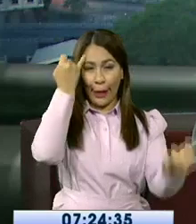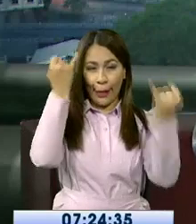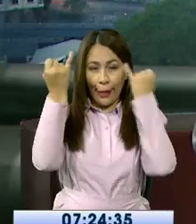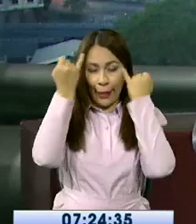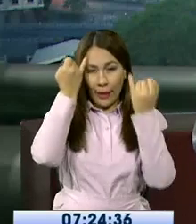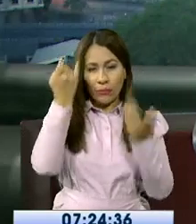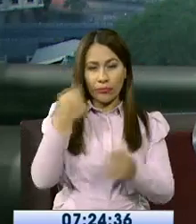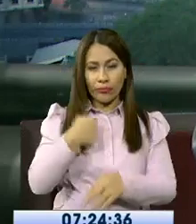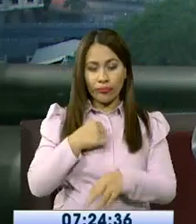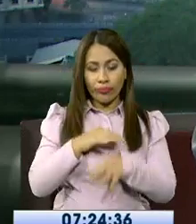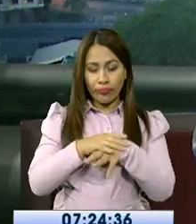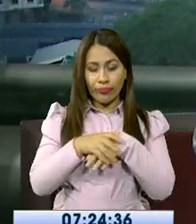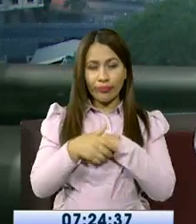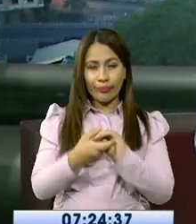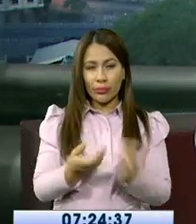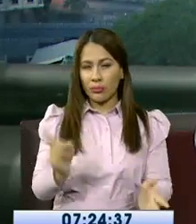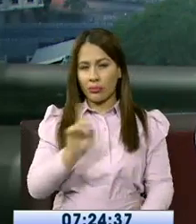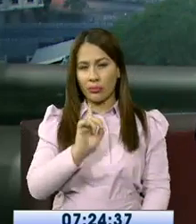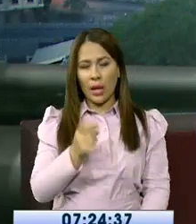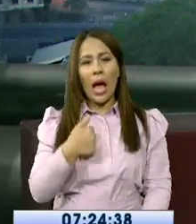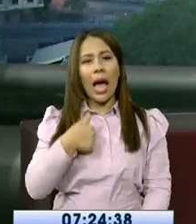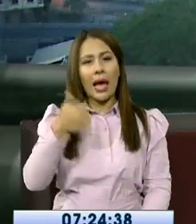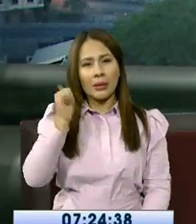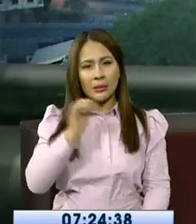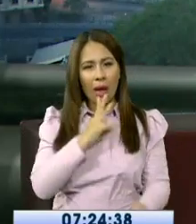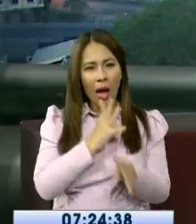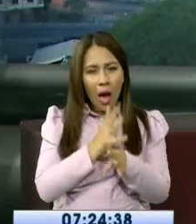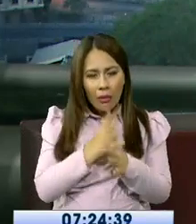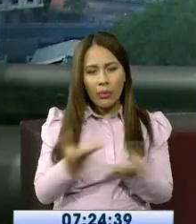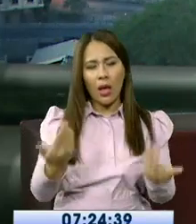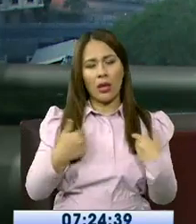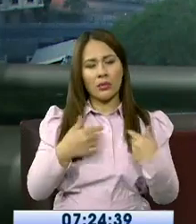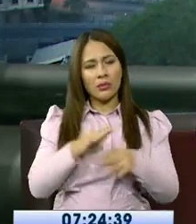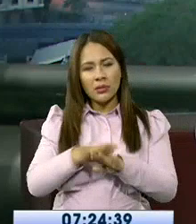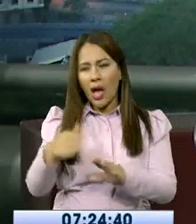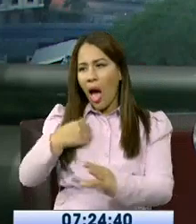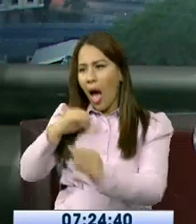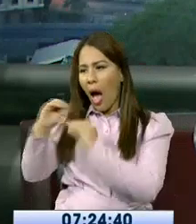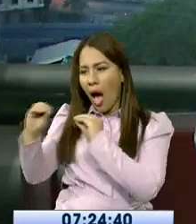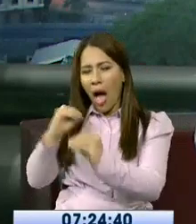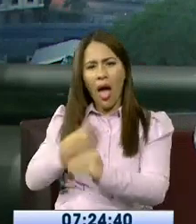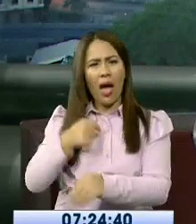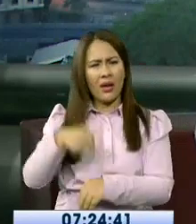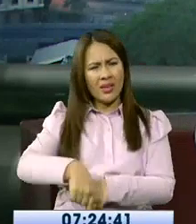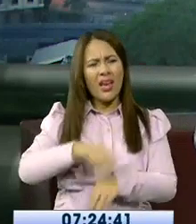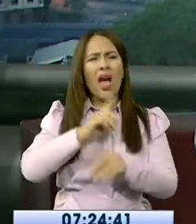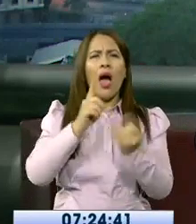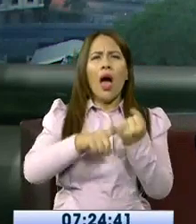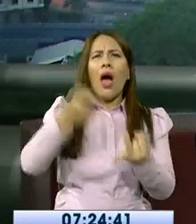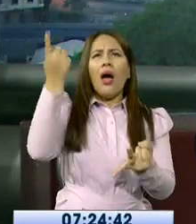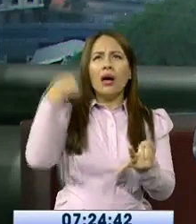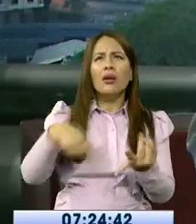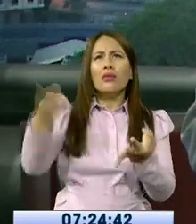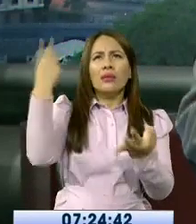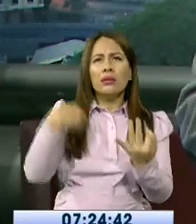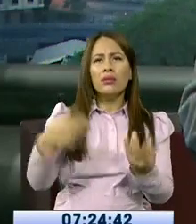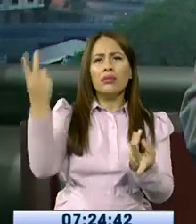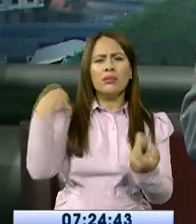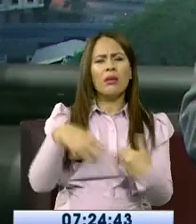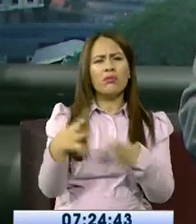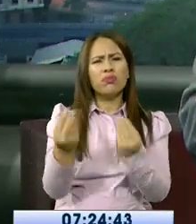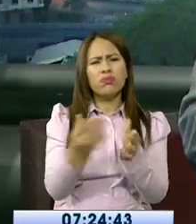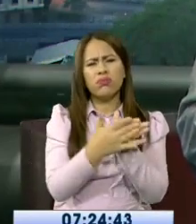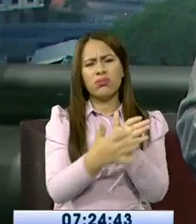adivinos. Ayer hablábamos de eso, y antes de ayer también con Luisa, y el otro día también, y la semana anterior decíamos, por